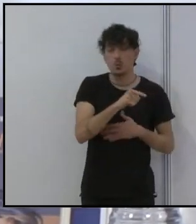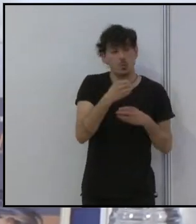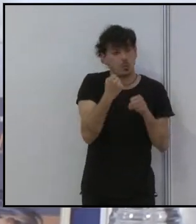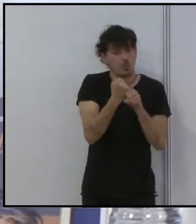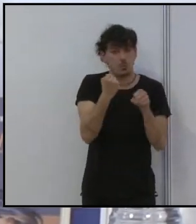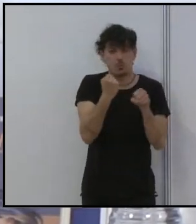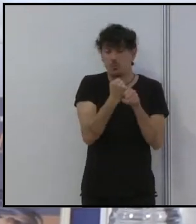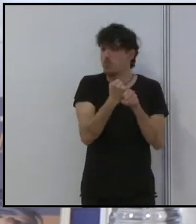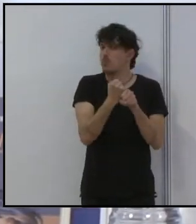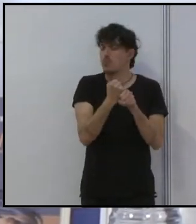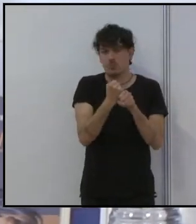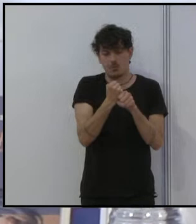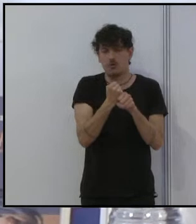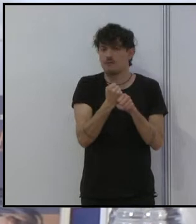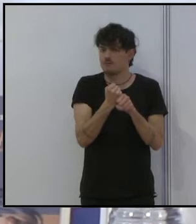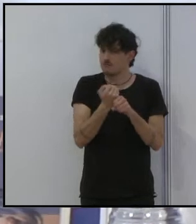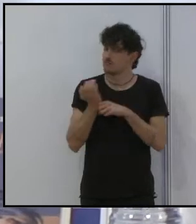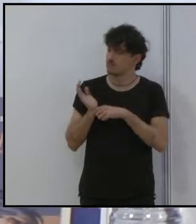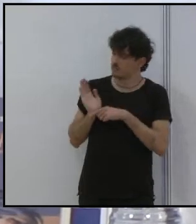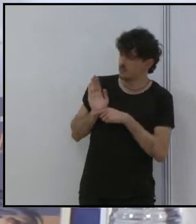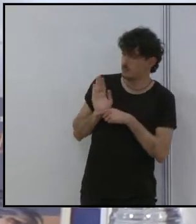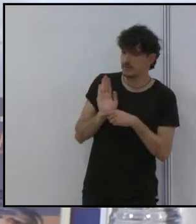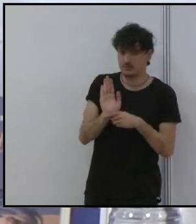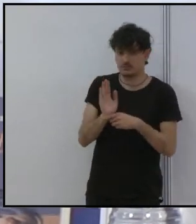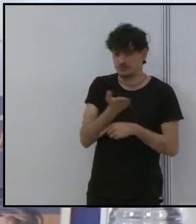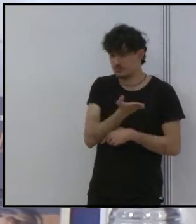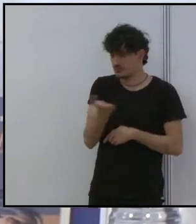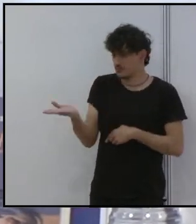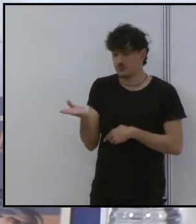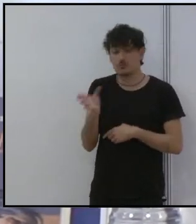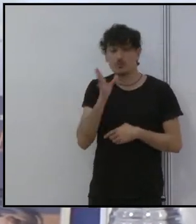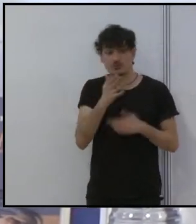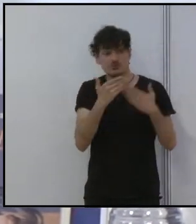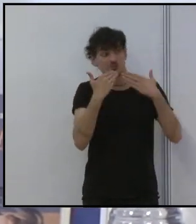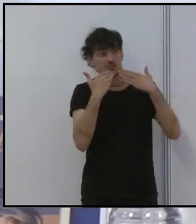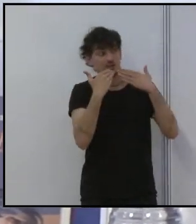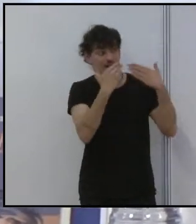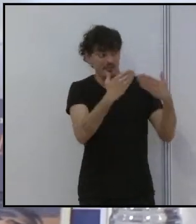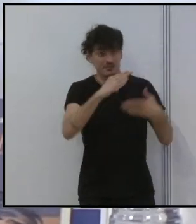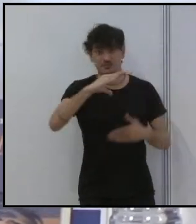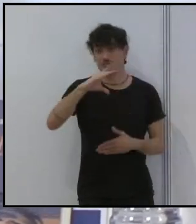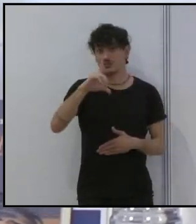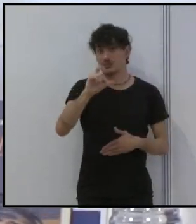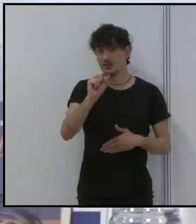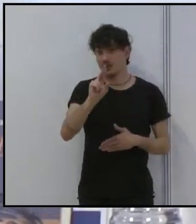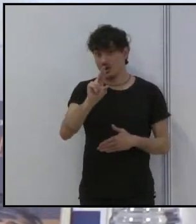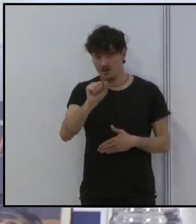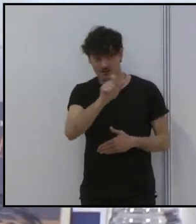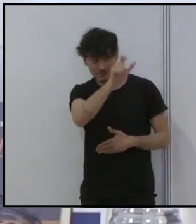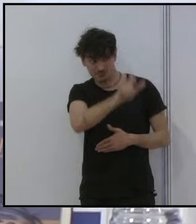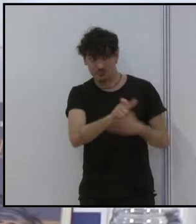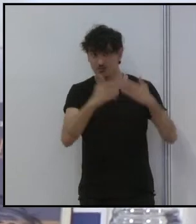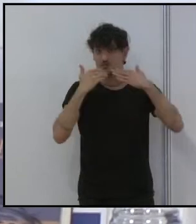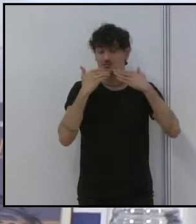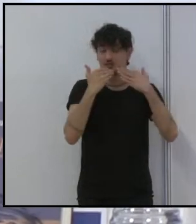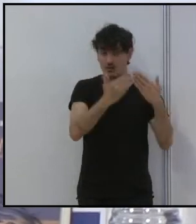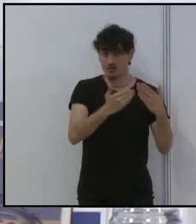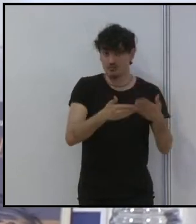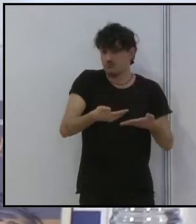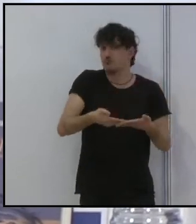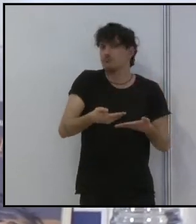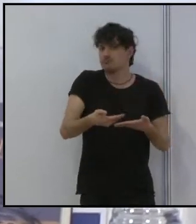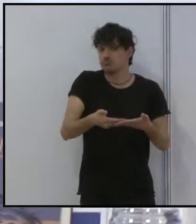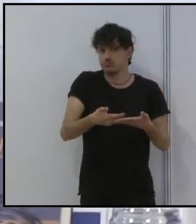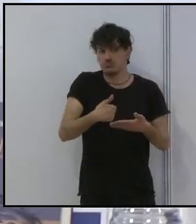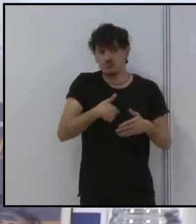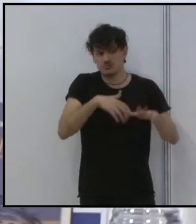de presentarnos a las demás. Así que yo quiero dar las gracias a Clara, dejando además constancia de que conocer a